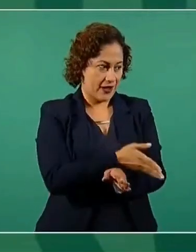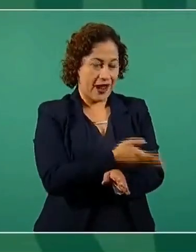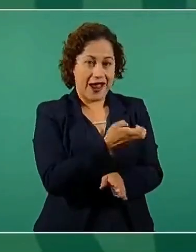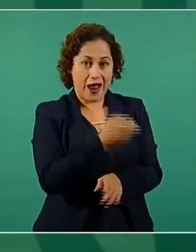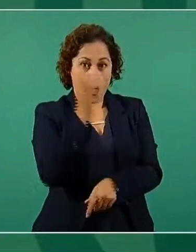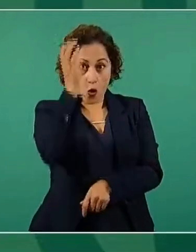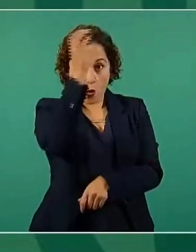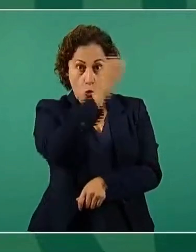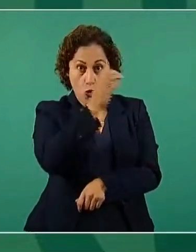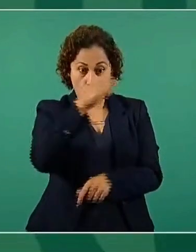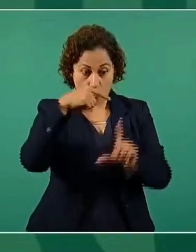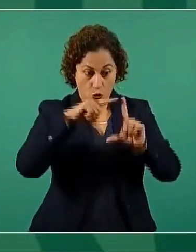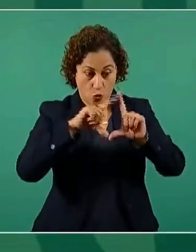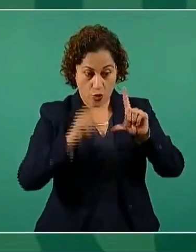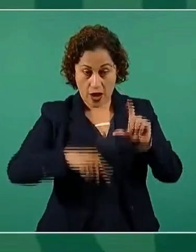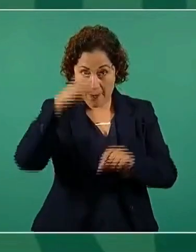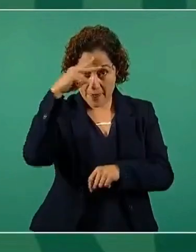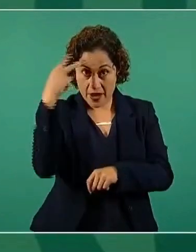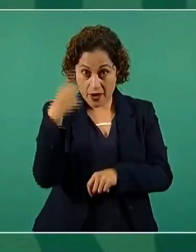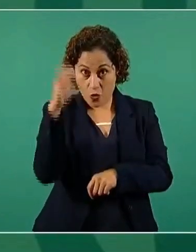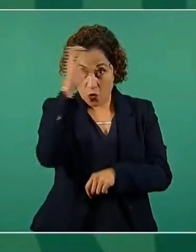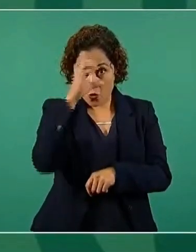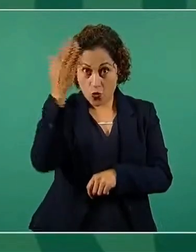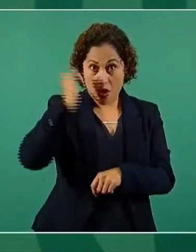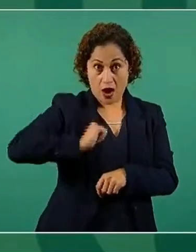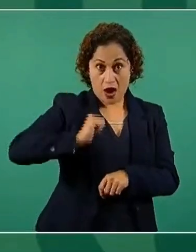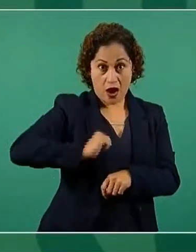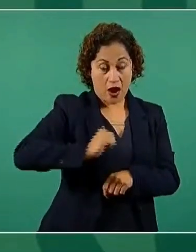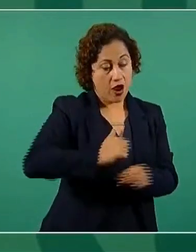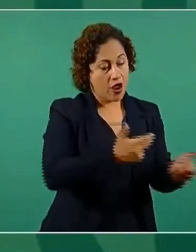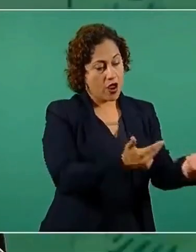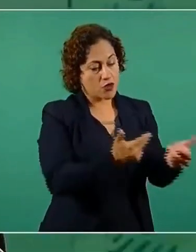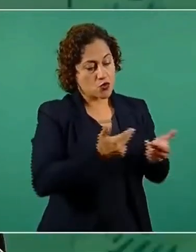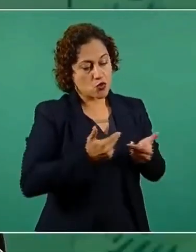son las que nos han salvado siempre.